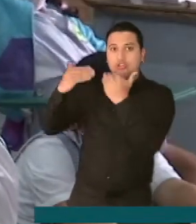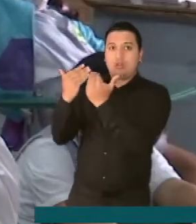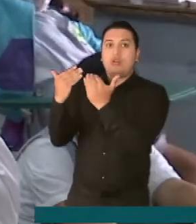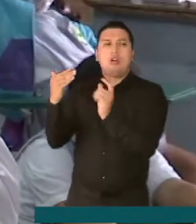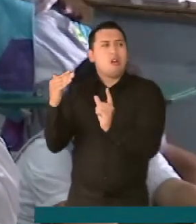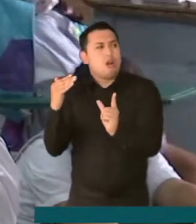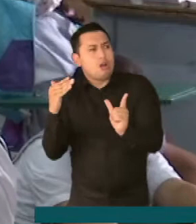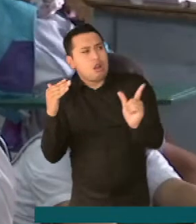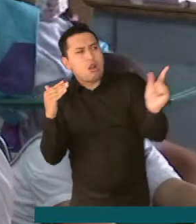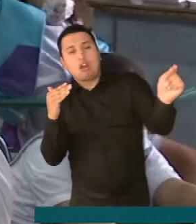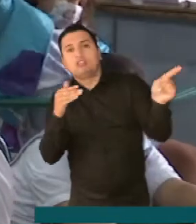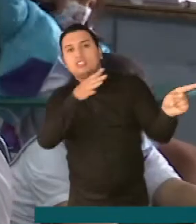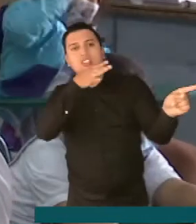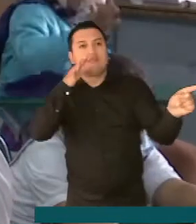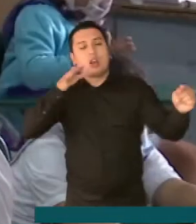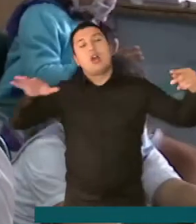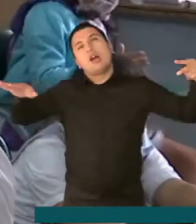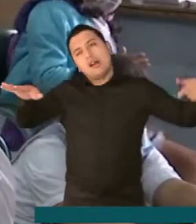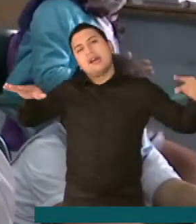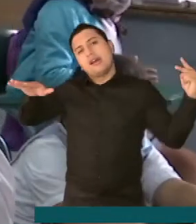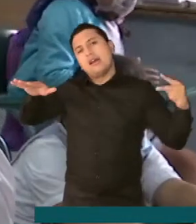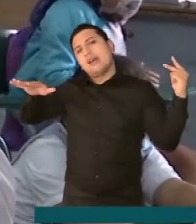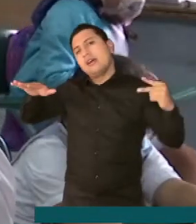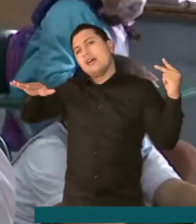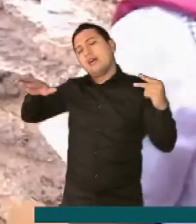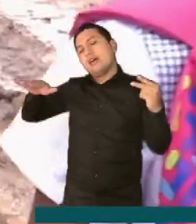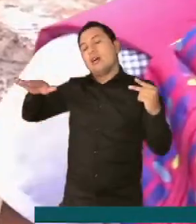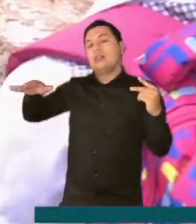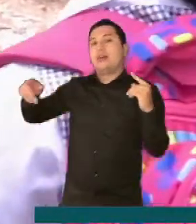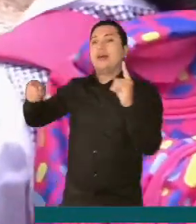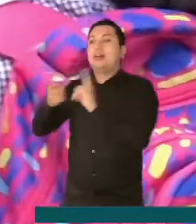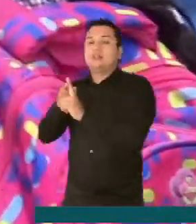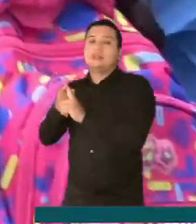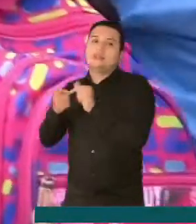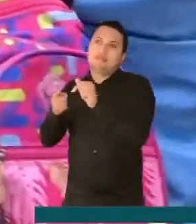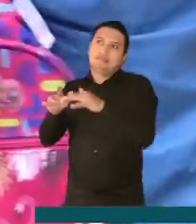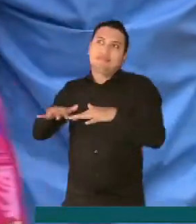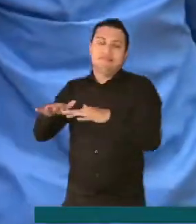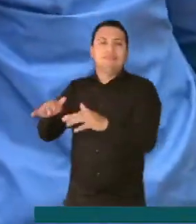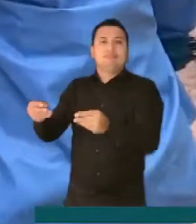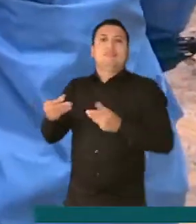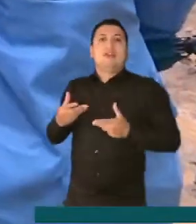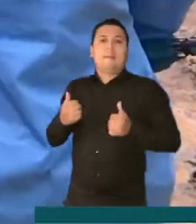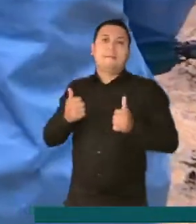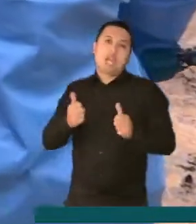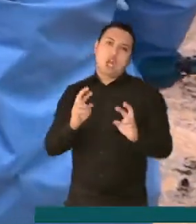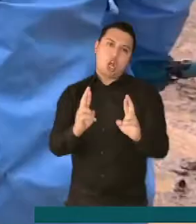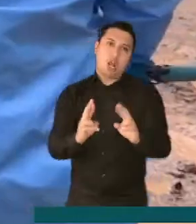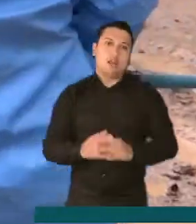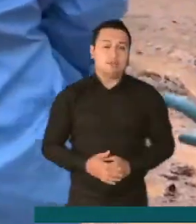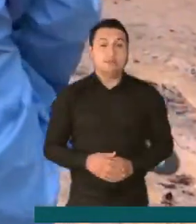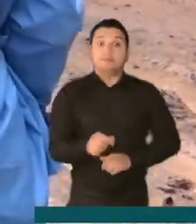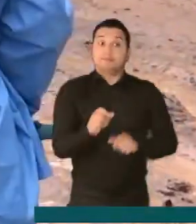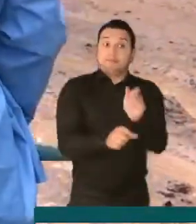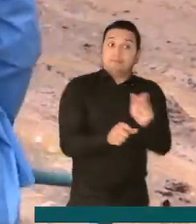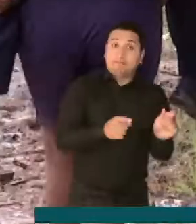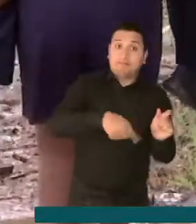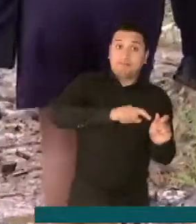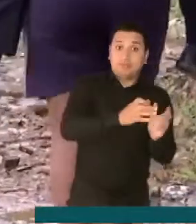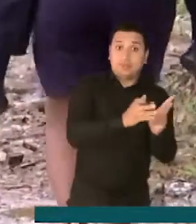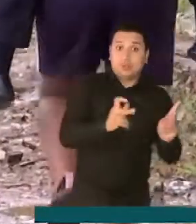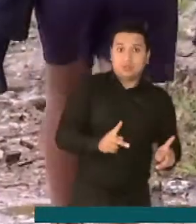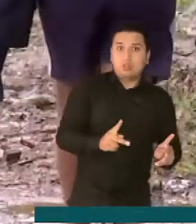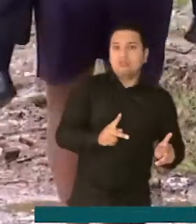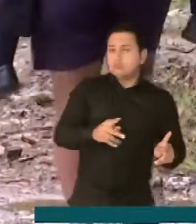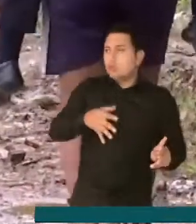lejanas, y bueno, lo importante es encontrar una muy buena instalación. La mayoría de jóvenes emigran hacia las ciudades por falta de